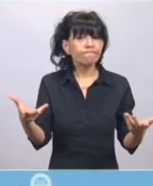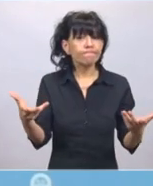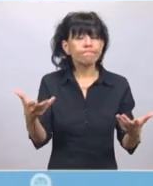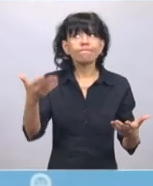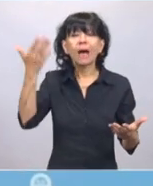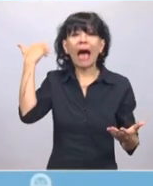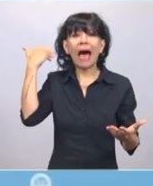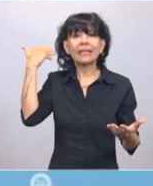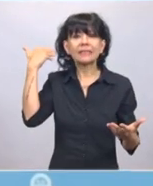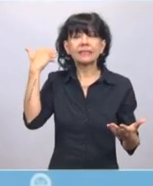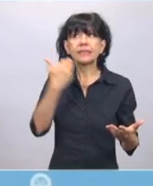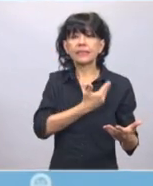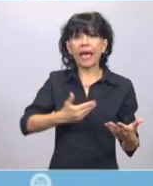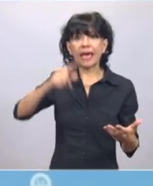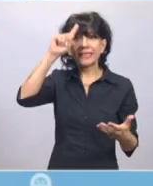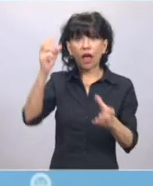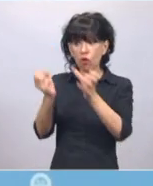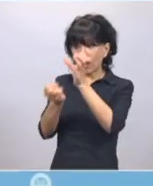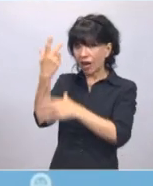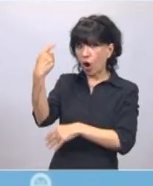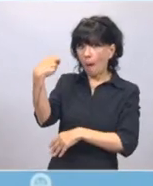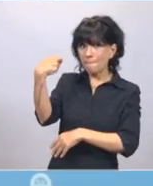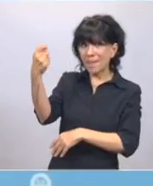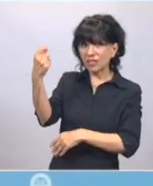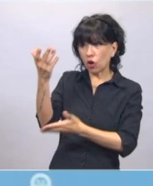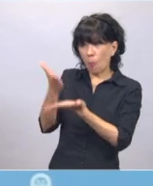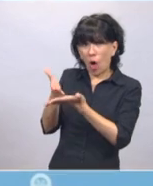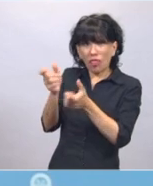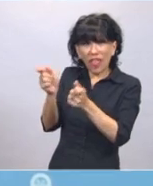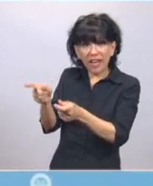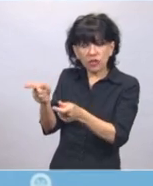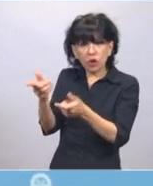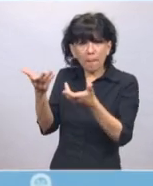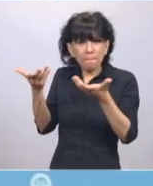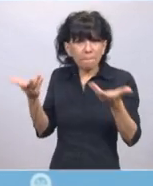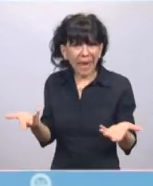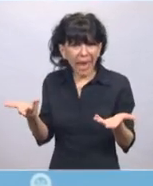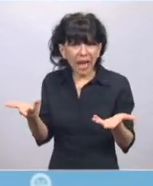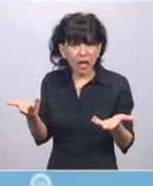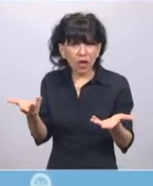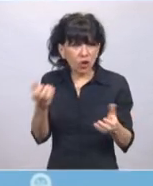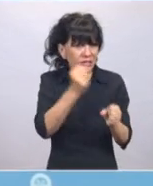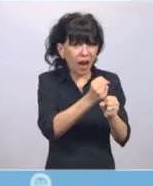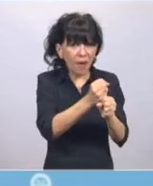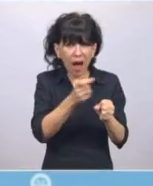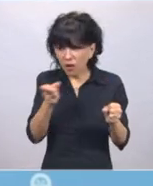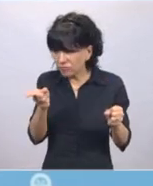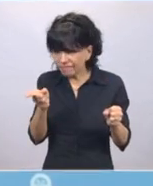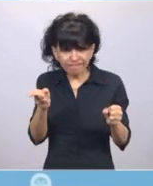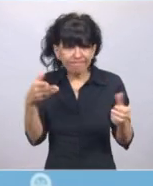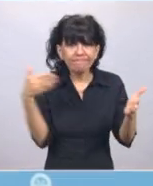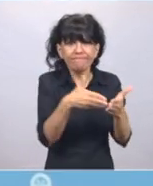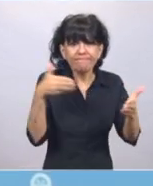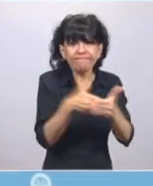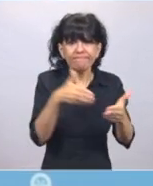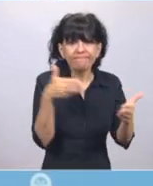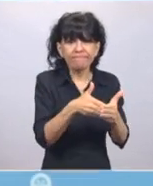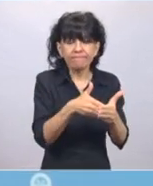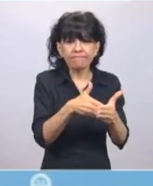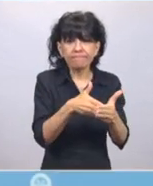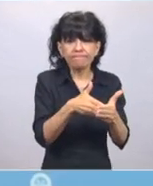el estado había diseñado funciona como un límite para el desarrollo de las personas con discapacidad y hemos